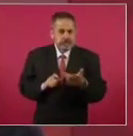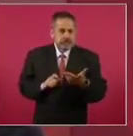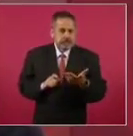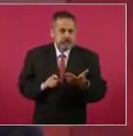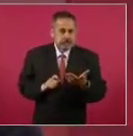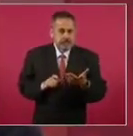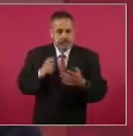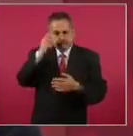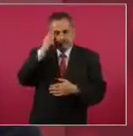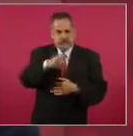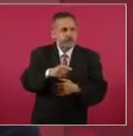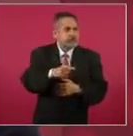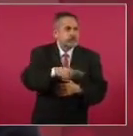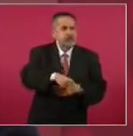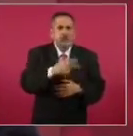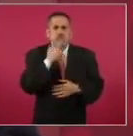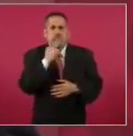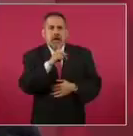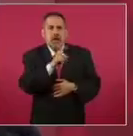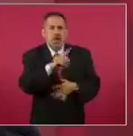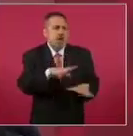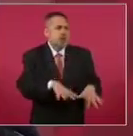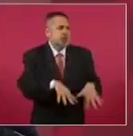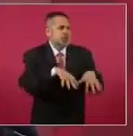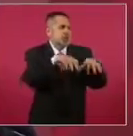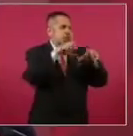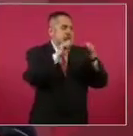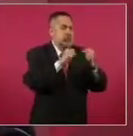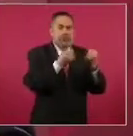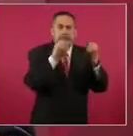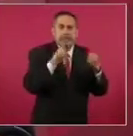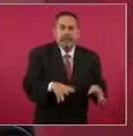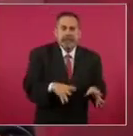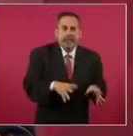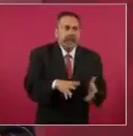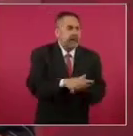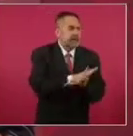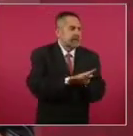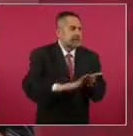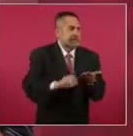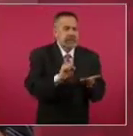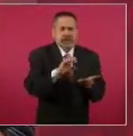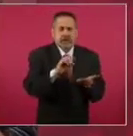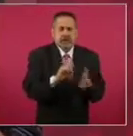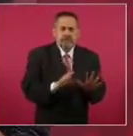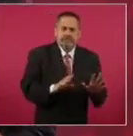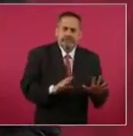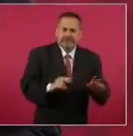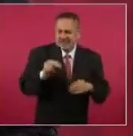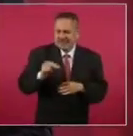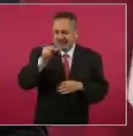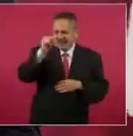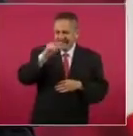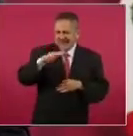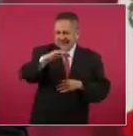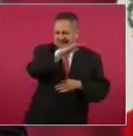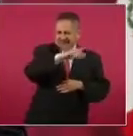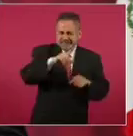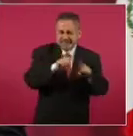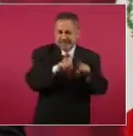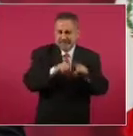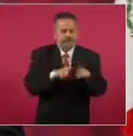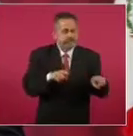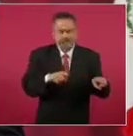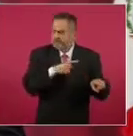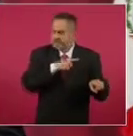y evitar la sobreexplotación de mantos acuíferos, sobre todo en el norte, en regiones donde ya no